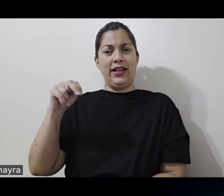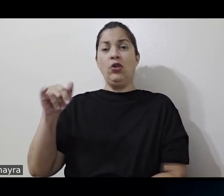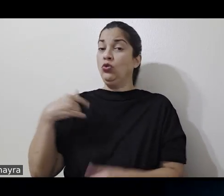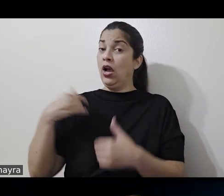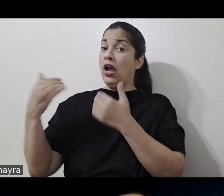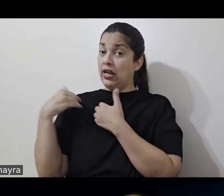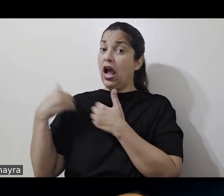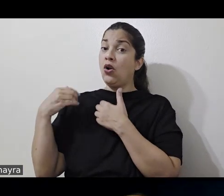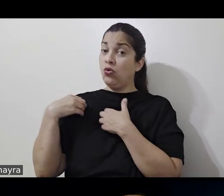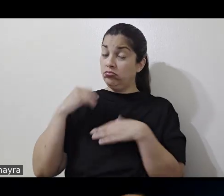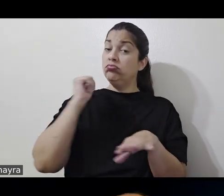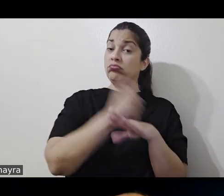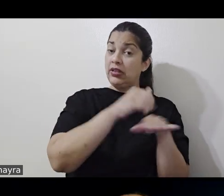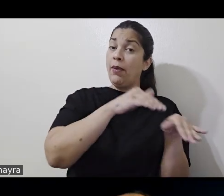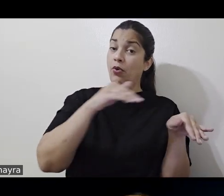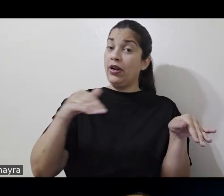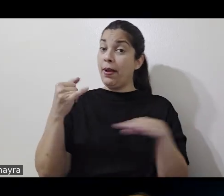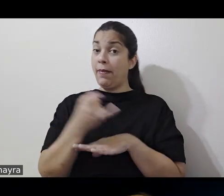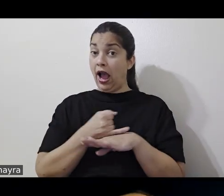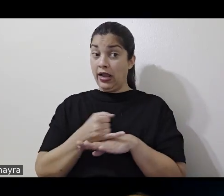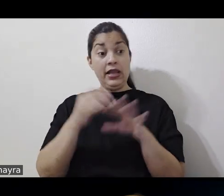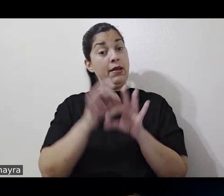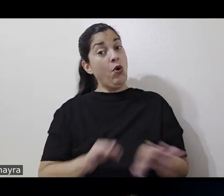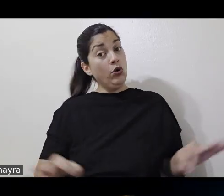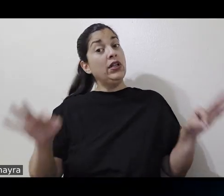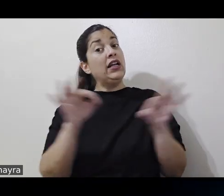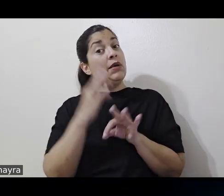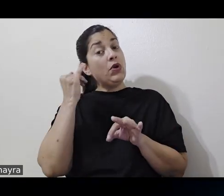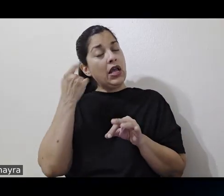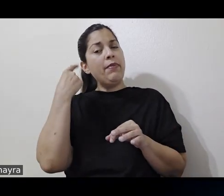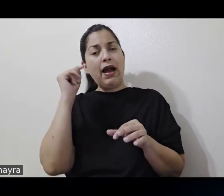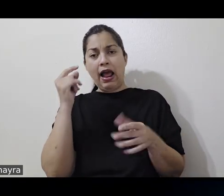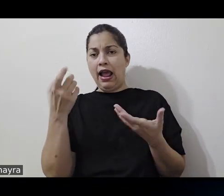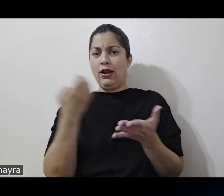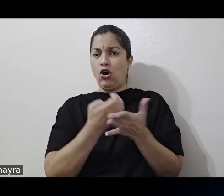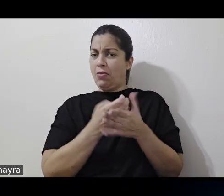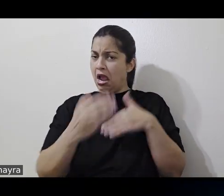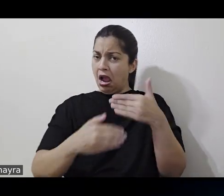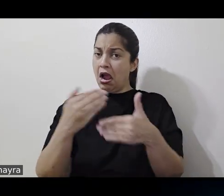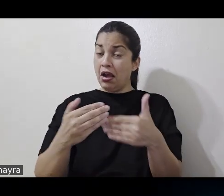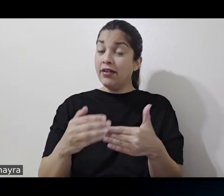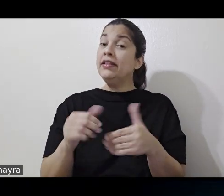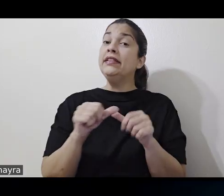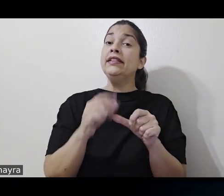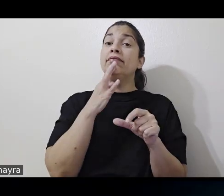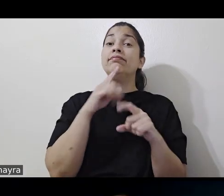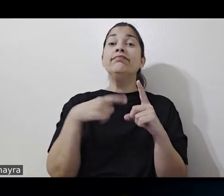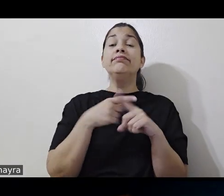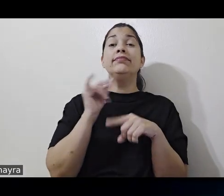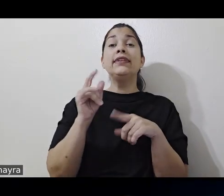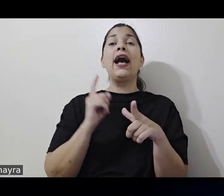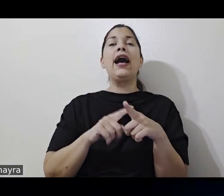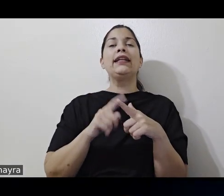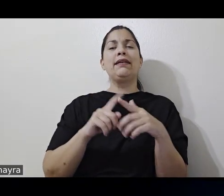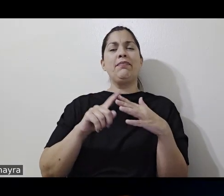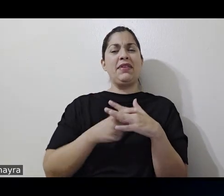por qué son importantes los tapones? Pues son importantes porque generan la economía. Y sigue así hablando de esto hasta que al final sube a un tono